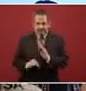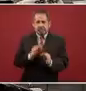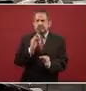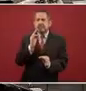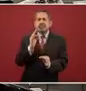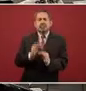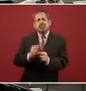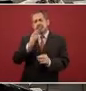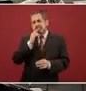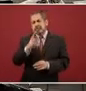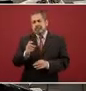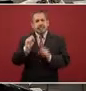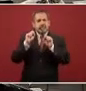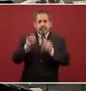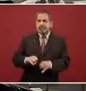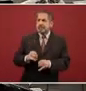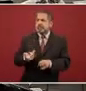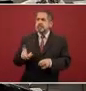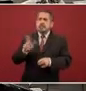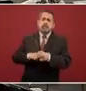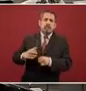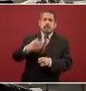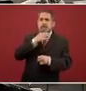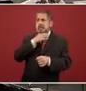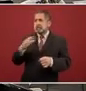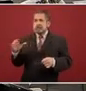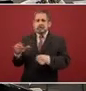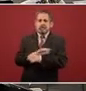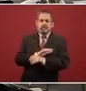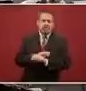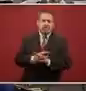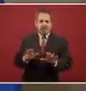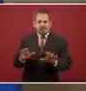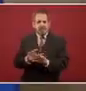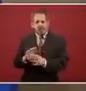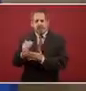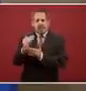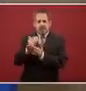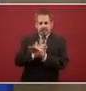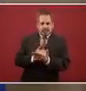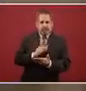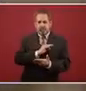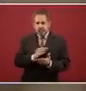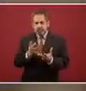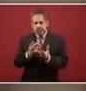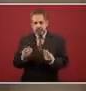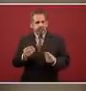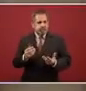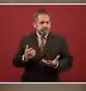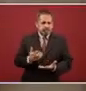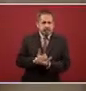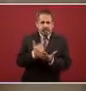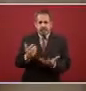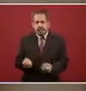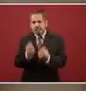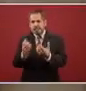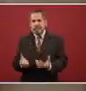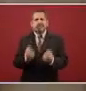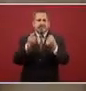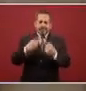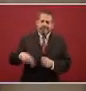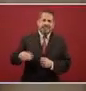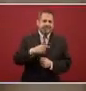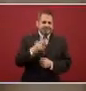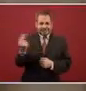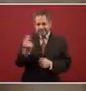epidemia sin que se nos saturen las unidades de atención hospitalaria y que podamos salvar vidas, porque todas y todos